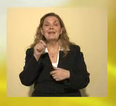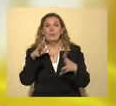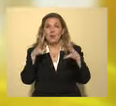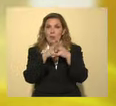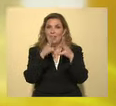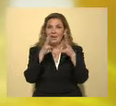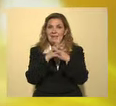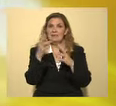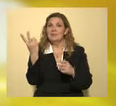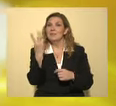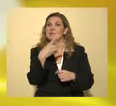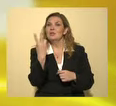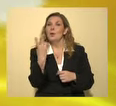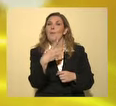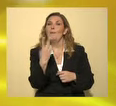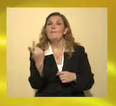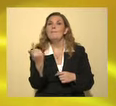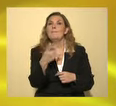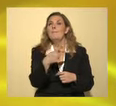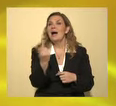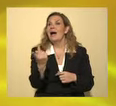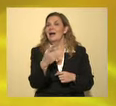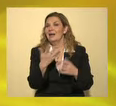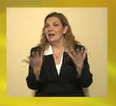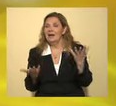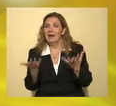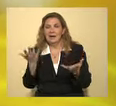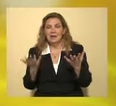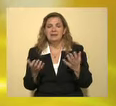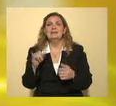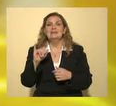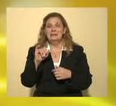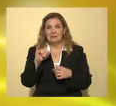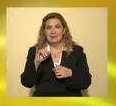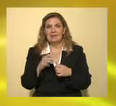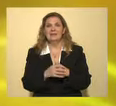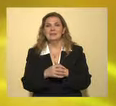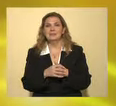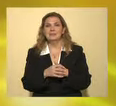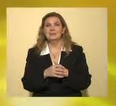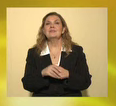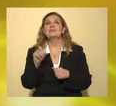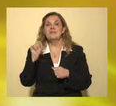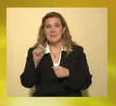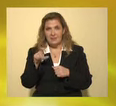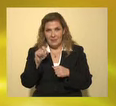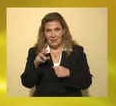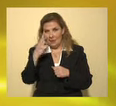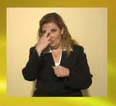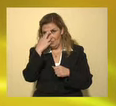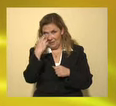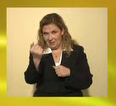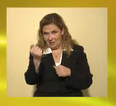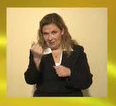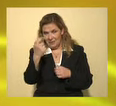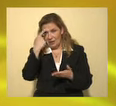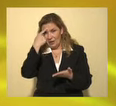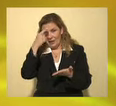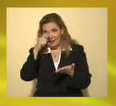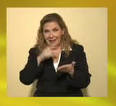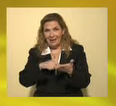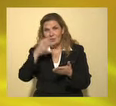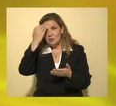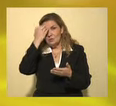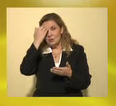pareja, porque yo propongo, y si tú no tomas la bolita, pues ¿a dónde se va esto, no? Sí, entonces, pero, sí, no, y además tienes toda la razón. Uh-huh. Es que creemos conocer